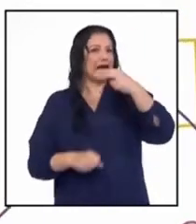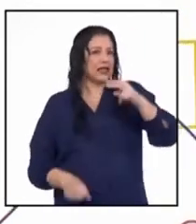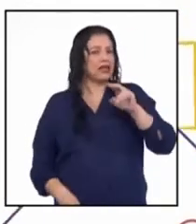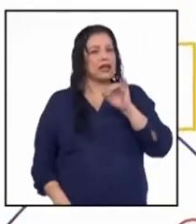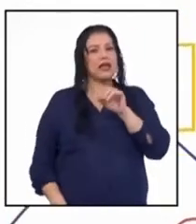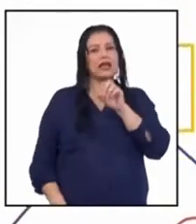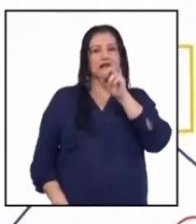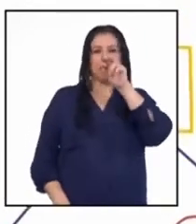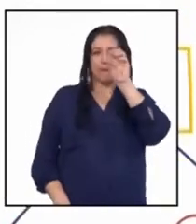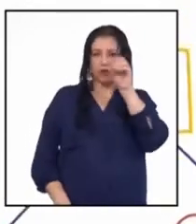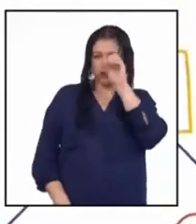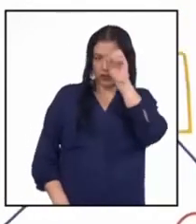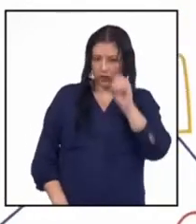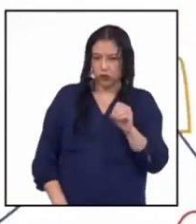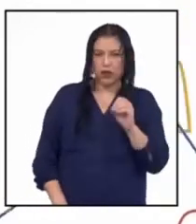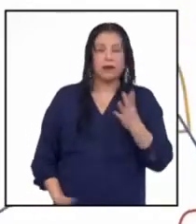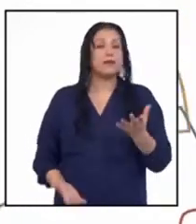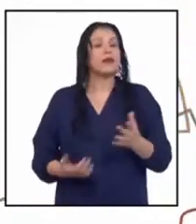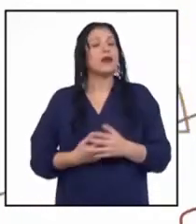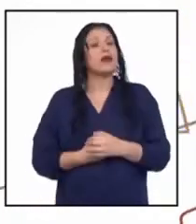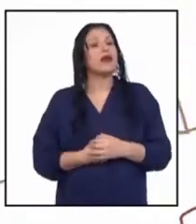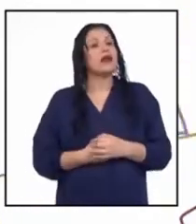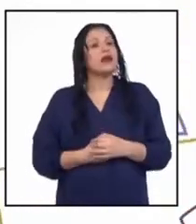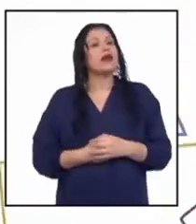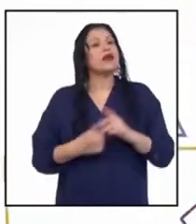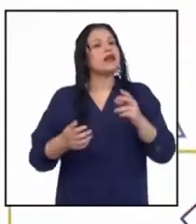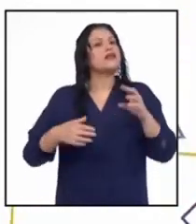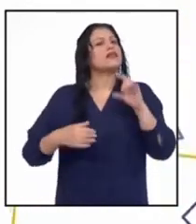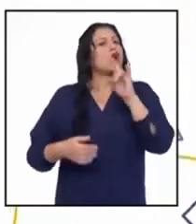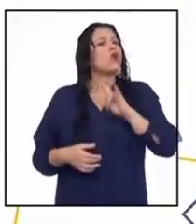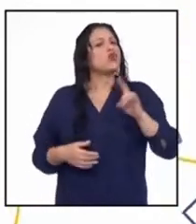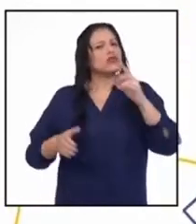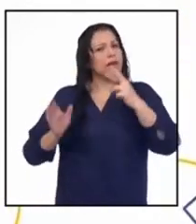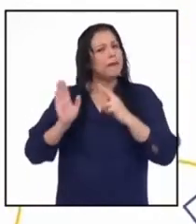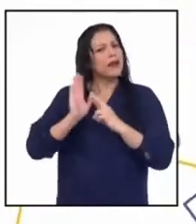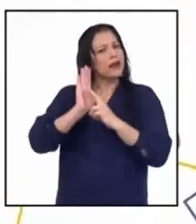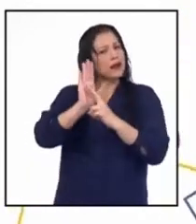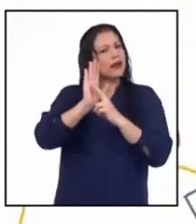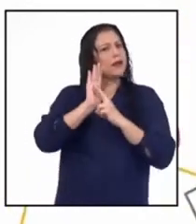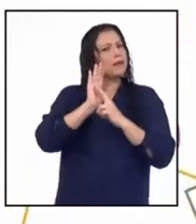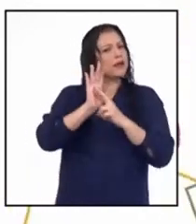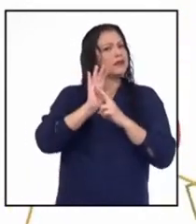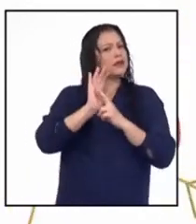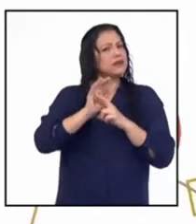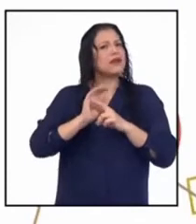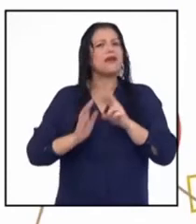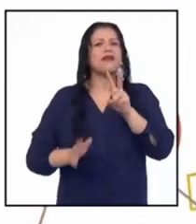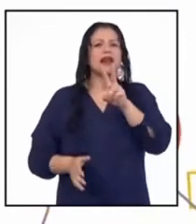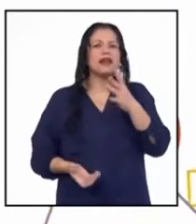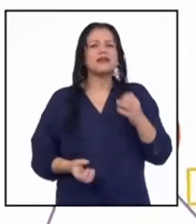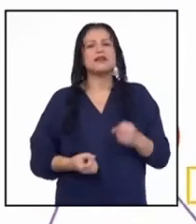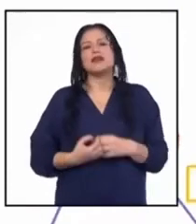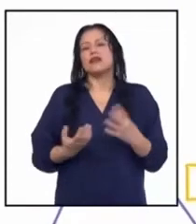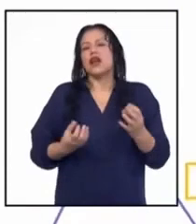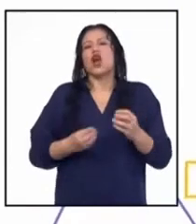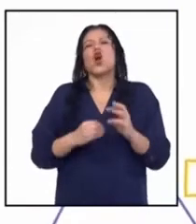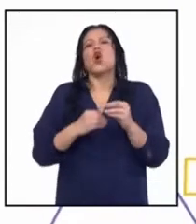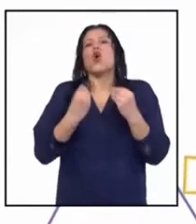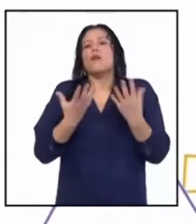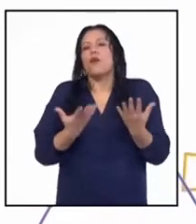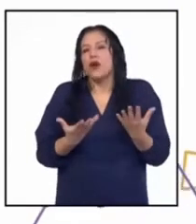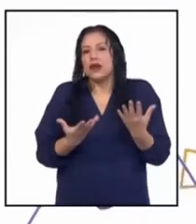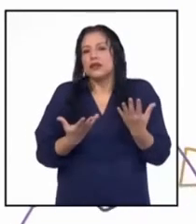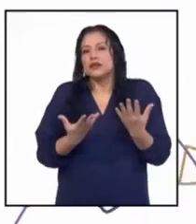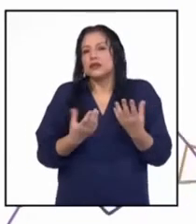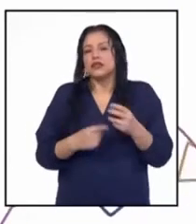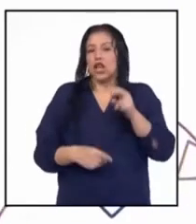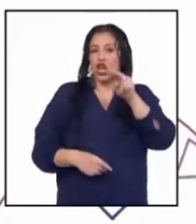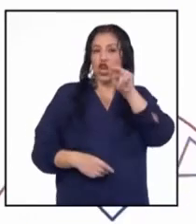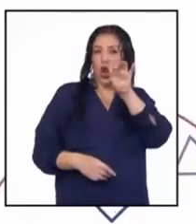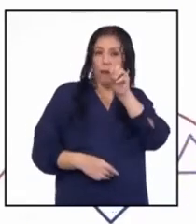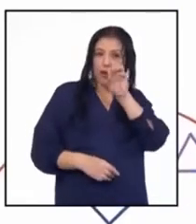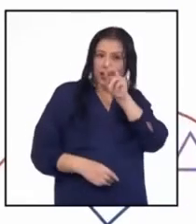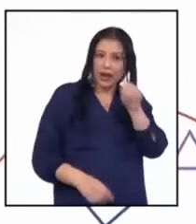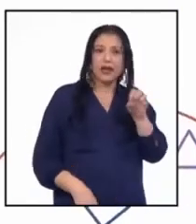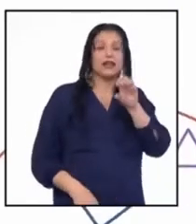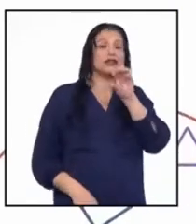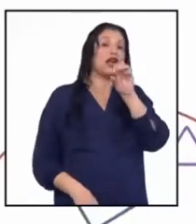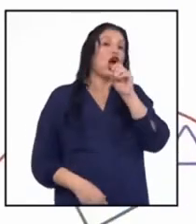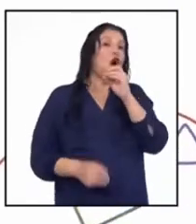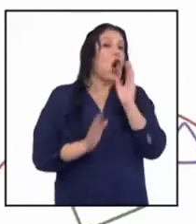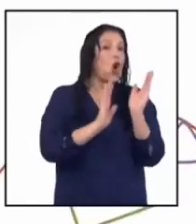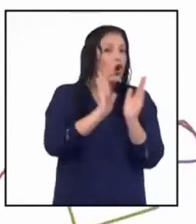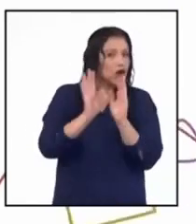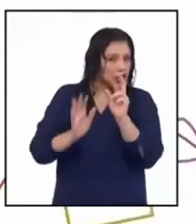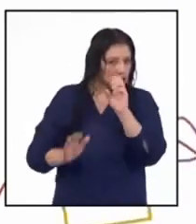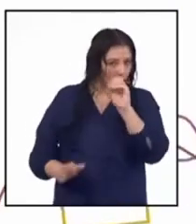porcentual. Se utilizan para representar variables cualitativas, ya sean nominales u